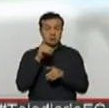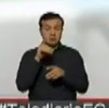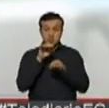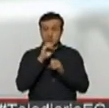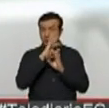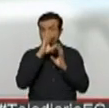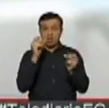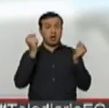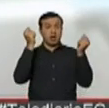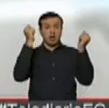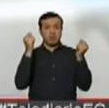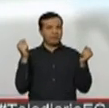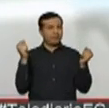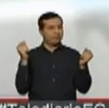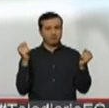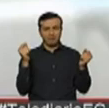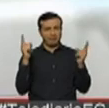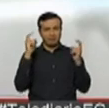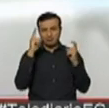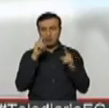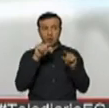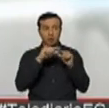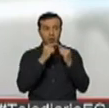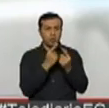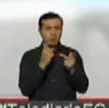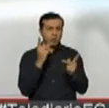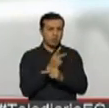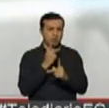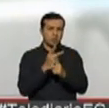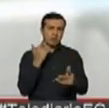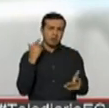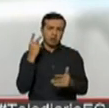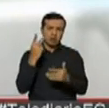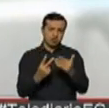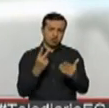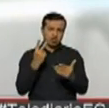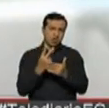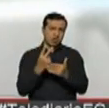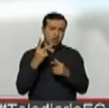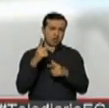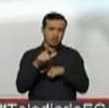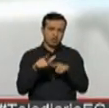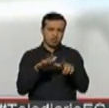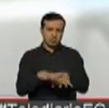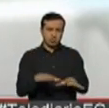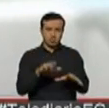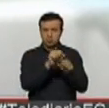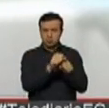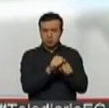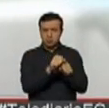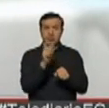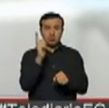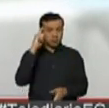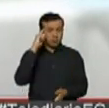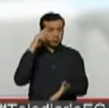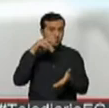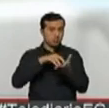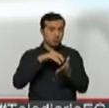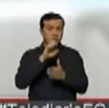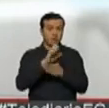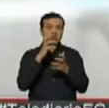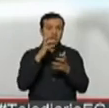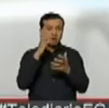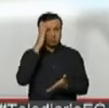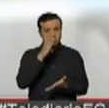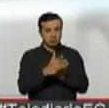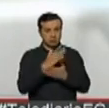va a suceder de la noche a la mañana. Estos grupos han estado alrededor de 2 años en este espacio y como Estado ecuatoriano hemos buscado recuperar